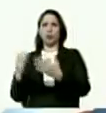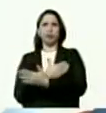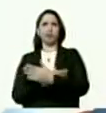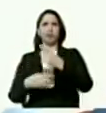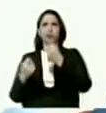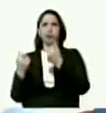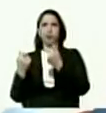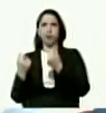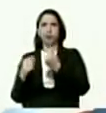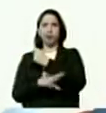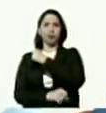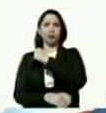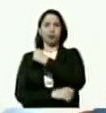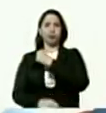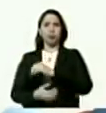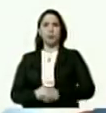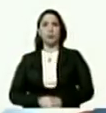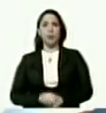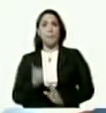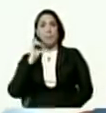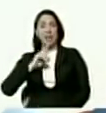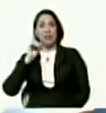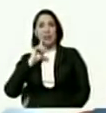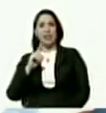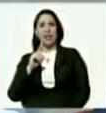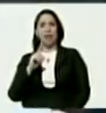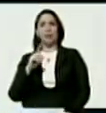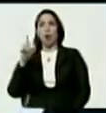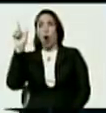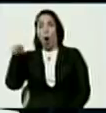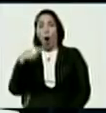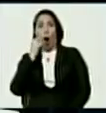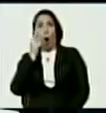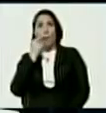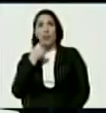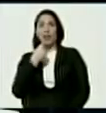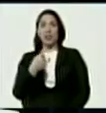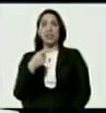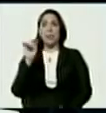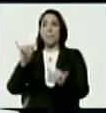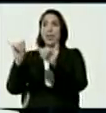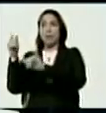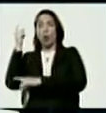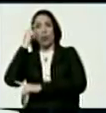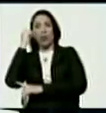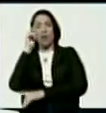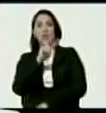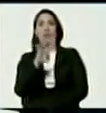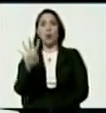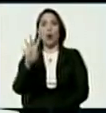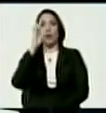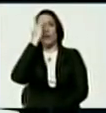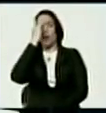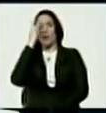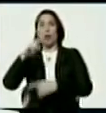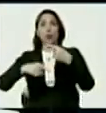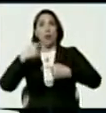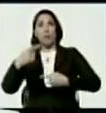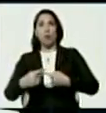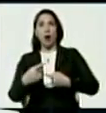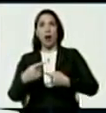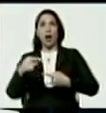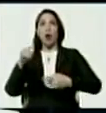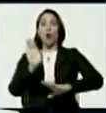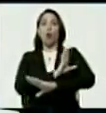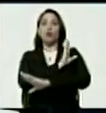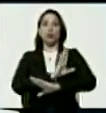ficticia. Eso lo declara Calderón Berti muchos meses después, pero el mismo día, 24 de febrero, después del